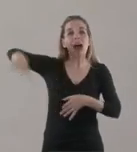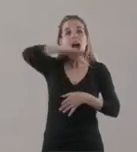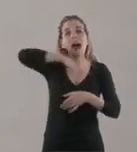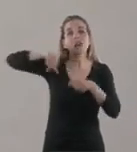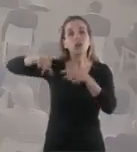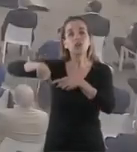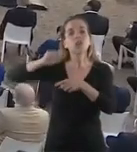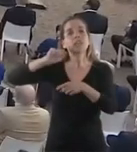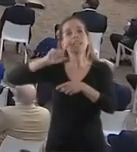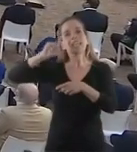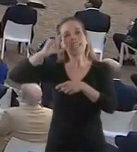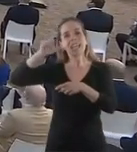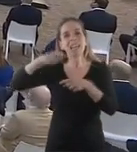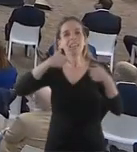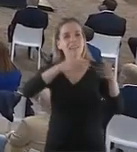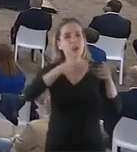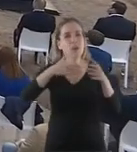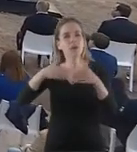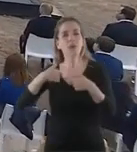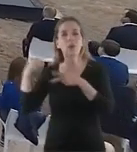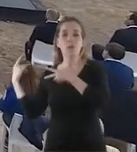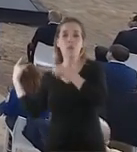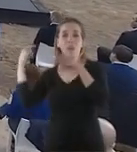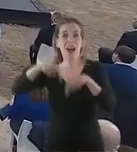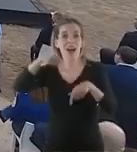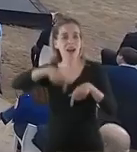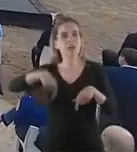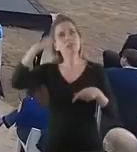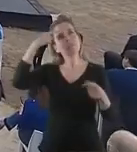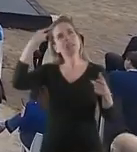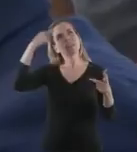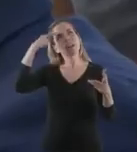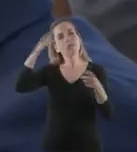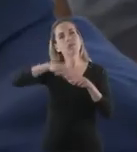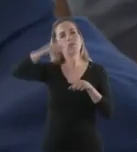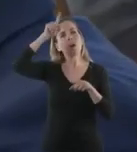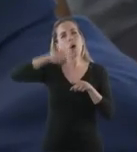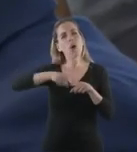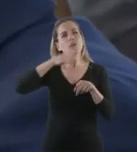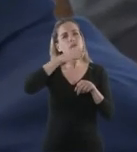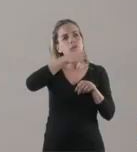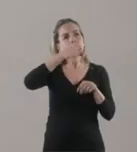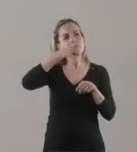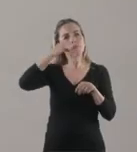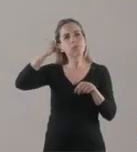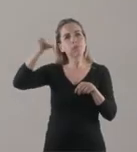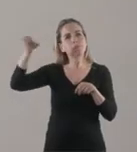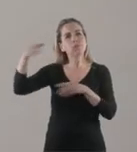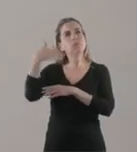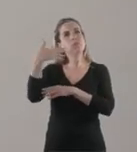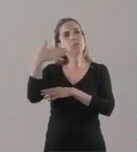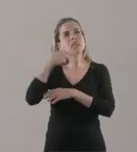y veníamos aquí y pensaba que decir cuando uno a lo largo del día fue como hablando y no quiere